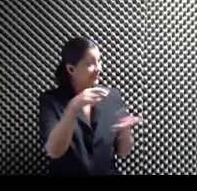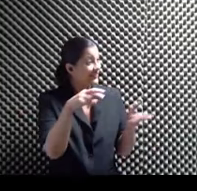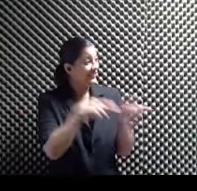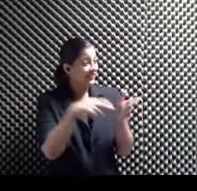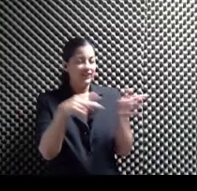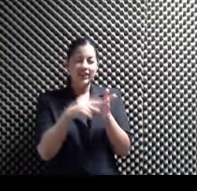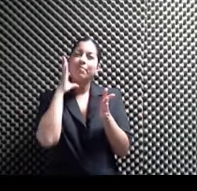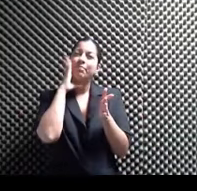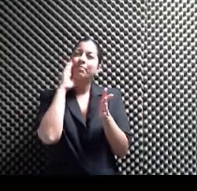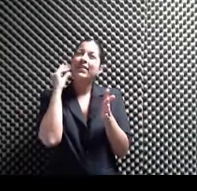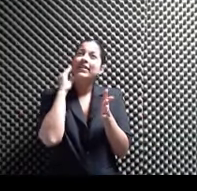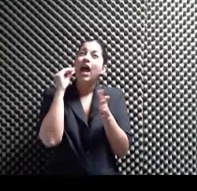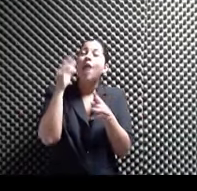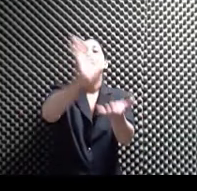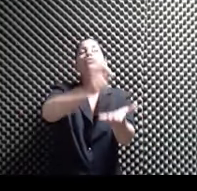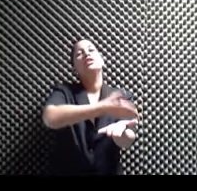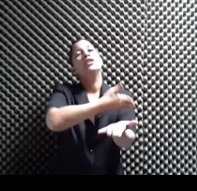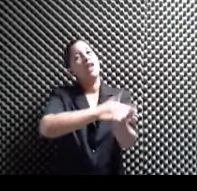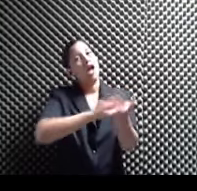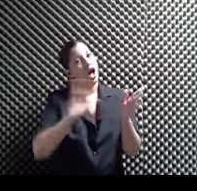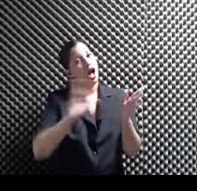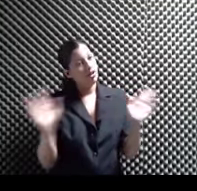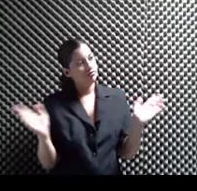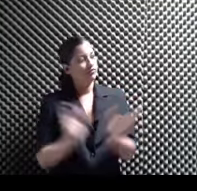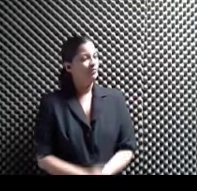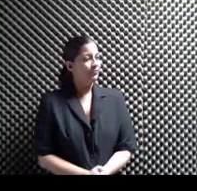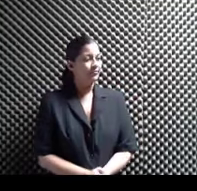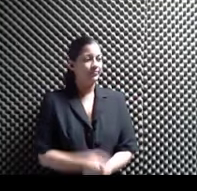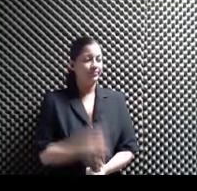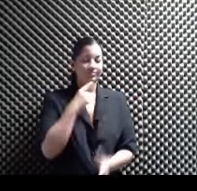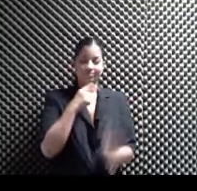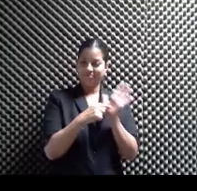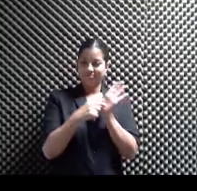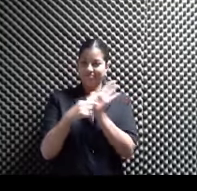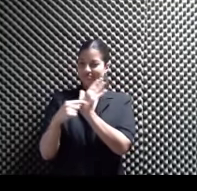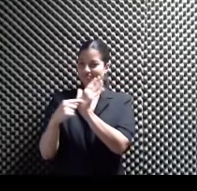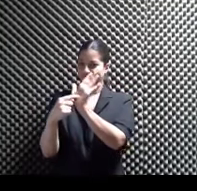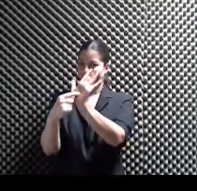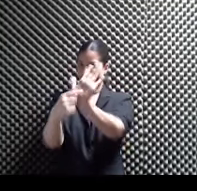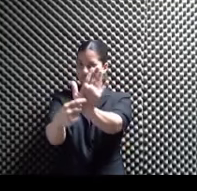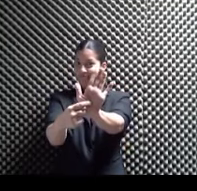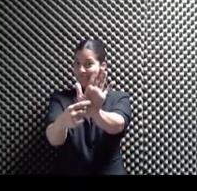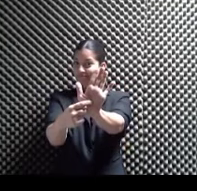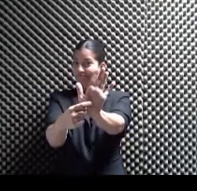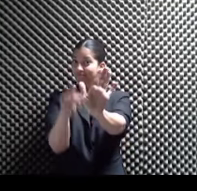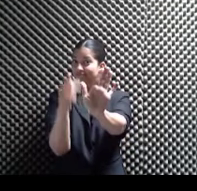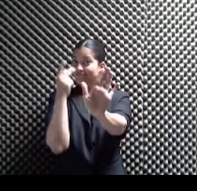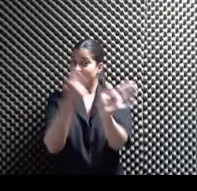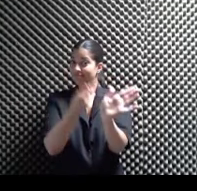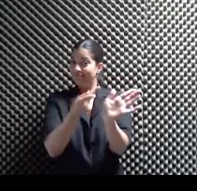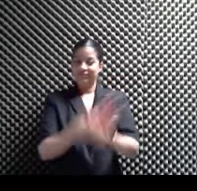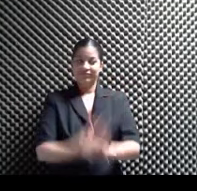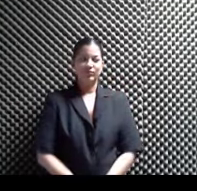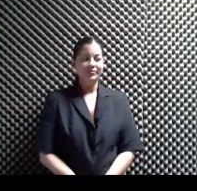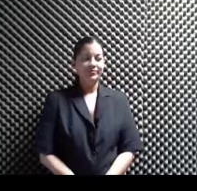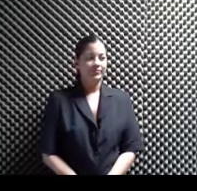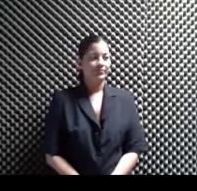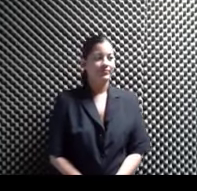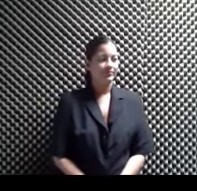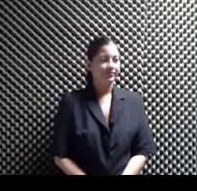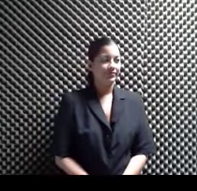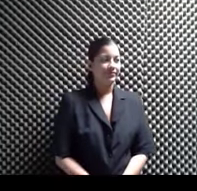Musicalmente hablando Qué poca verdad Musicalmente Mira, ponle ahí allá Para que Vamos a hacer el zoom Haz el zoom Aguántale ahí el micrófono José